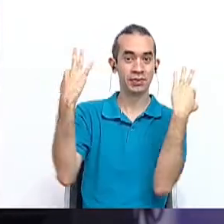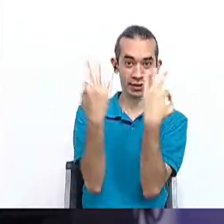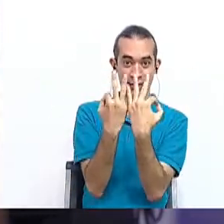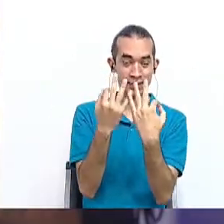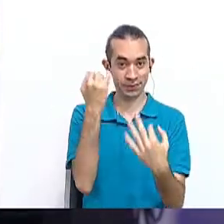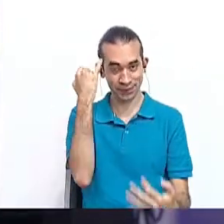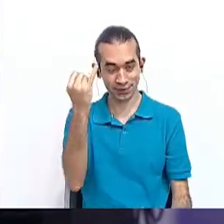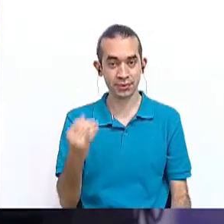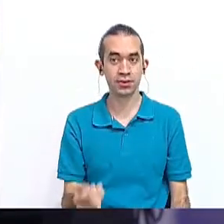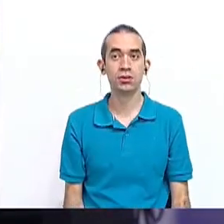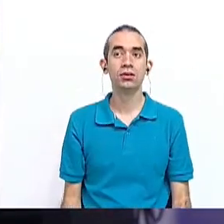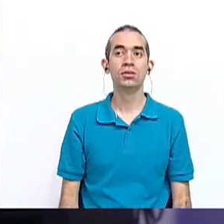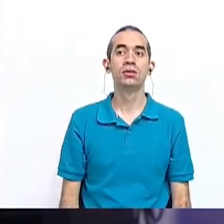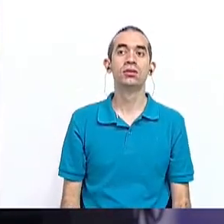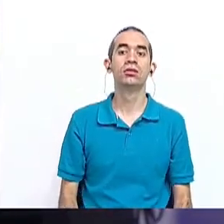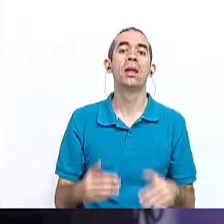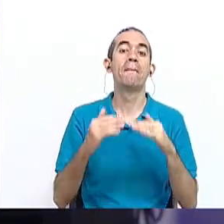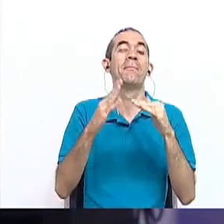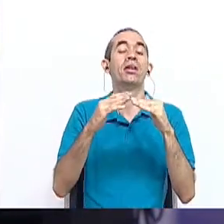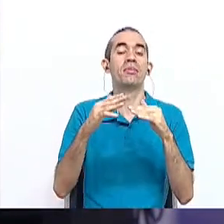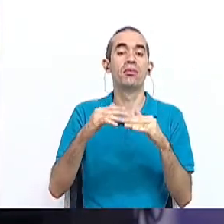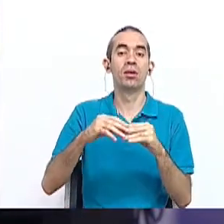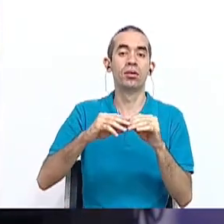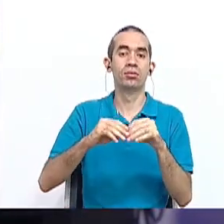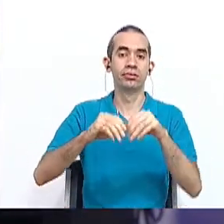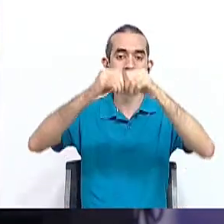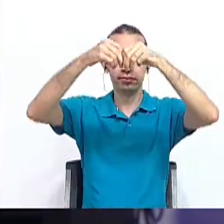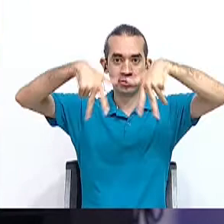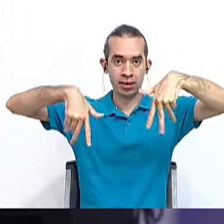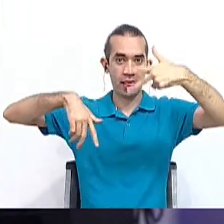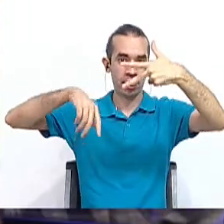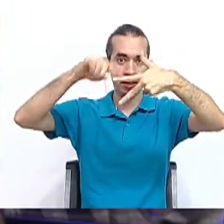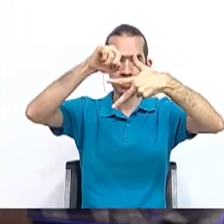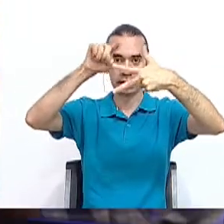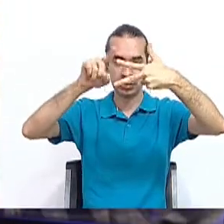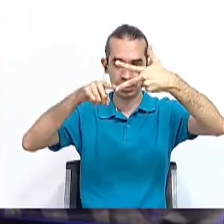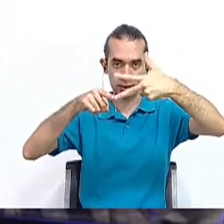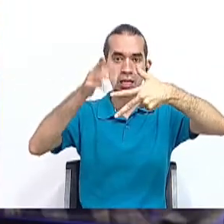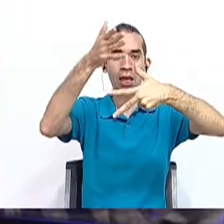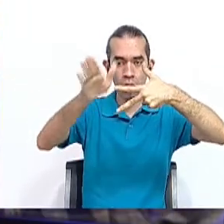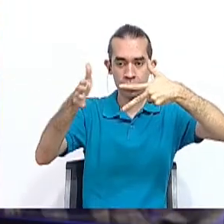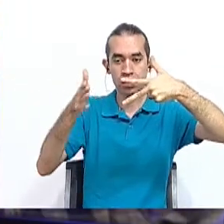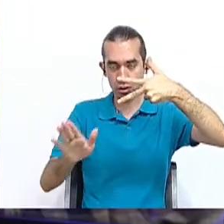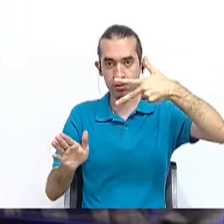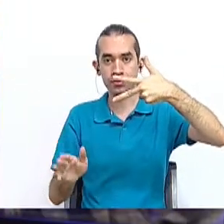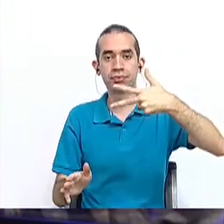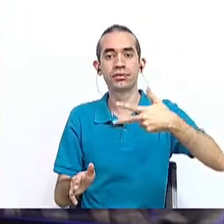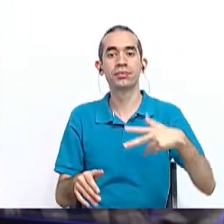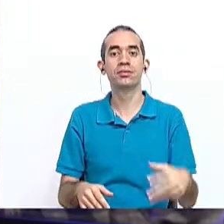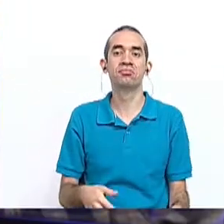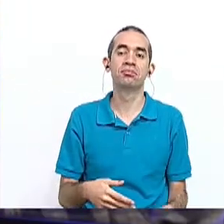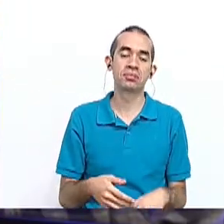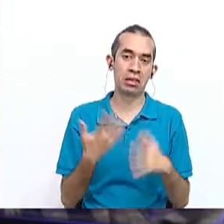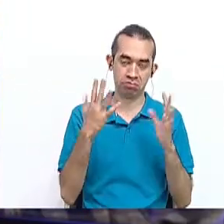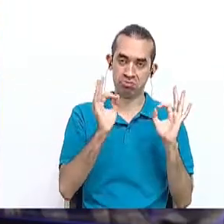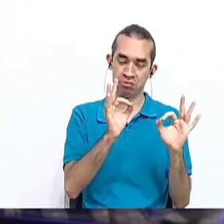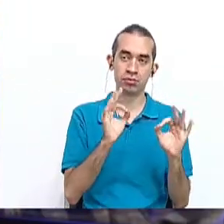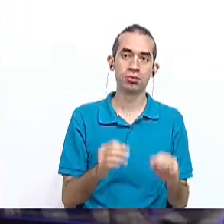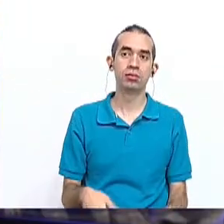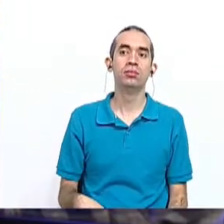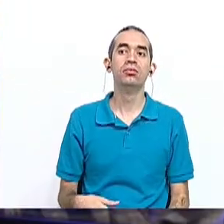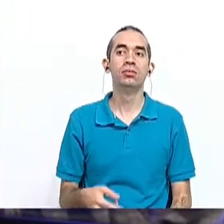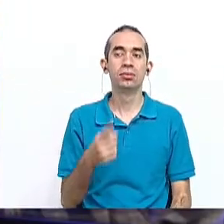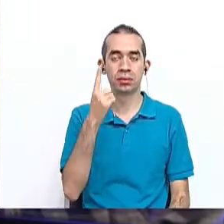Se representa como mínimo 3 generaciones, entonces check, las tenía. Y que se usan, por ejemplo, los